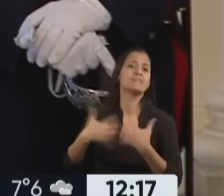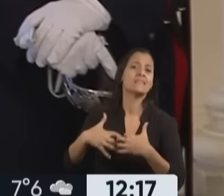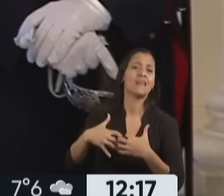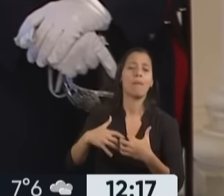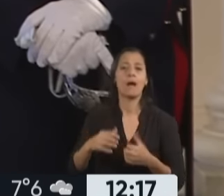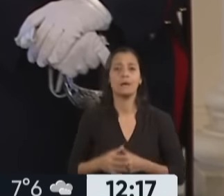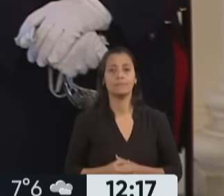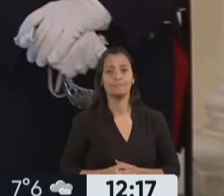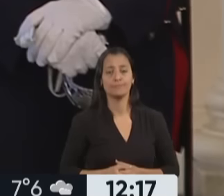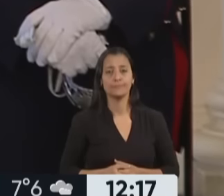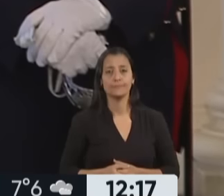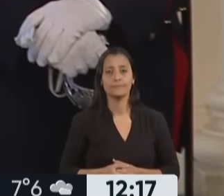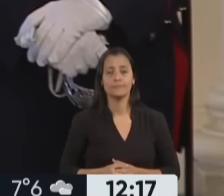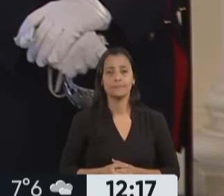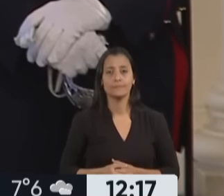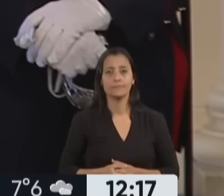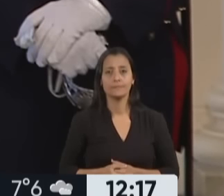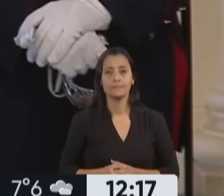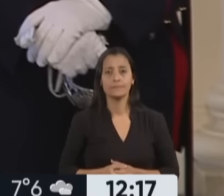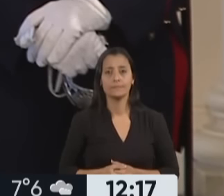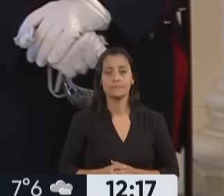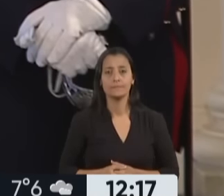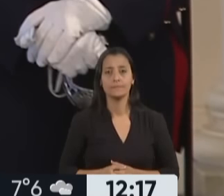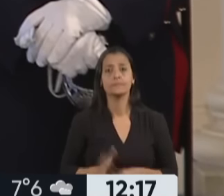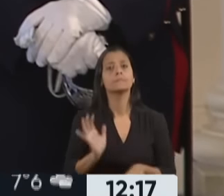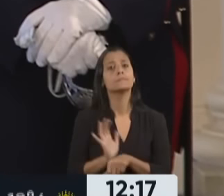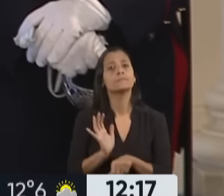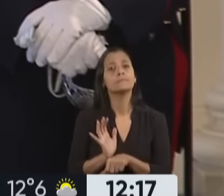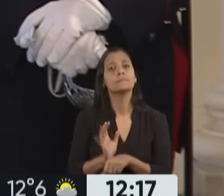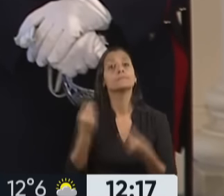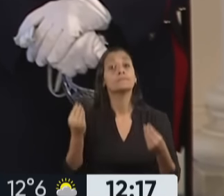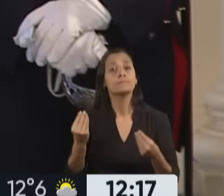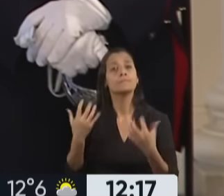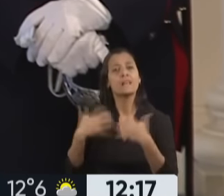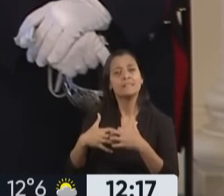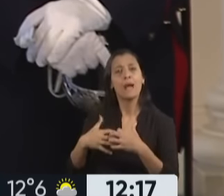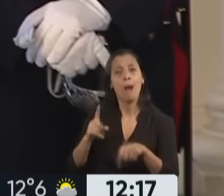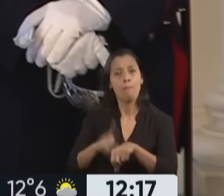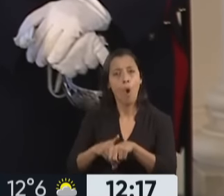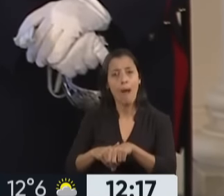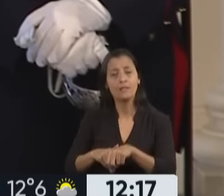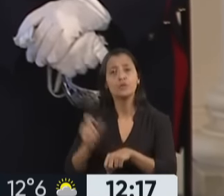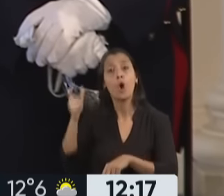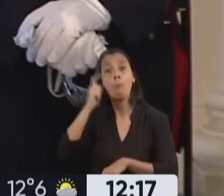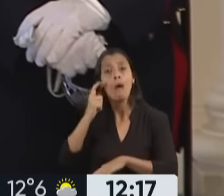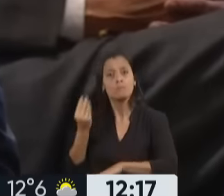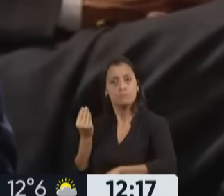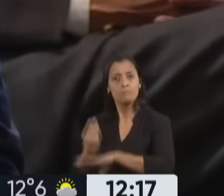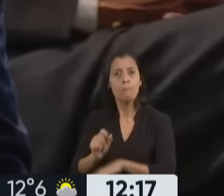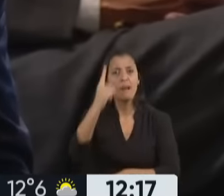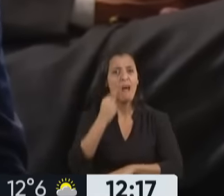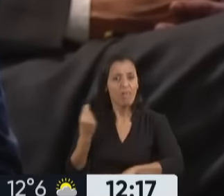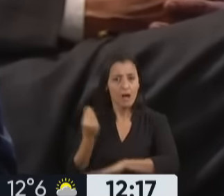que establece cómo recibió el gobierno cuando llegó y cómo lo dejó